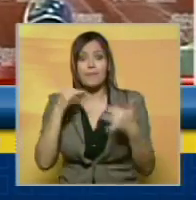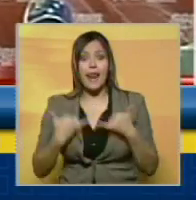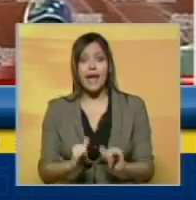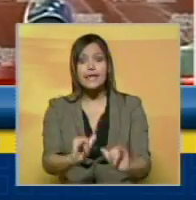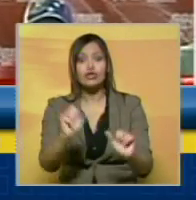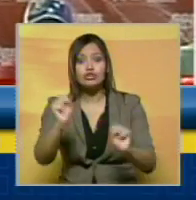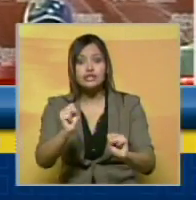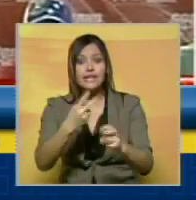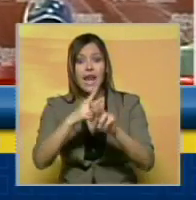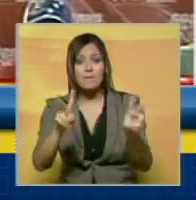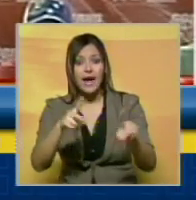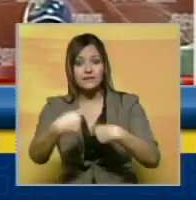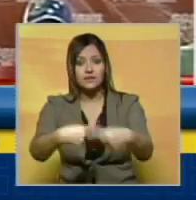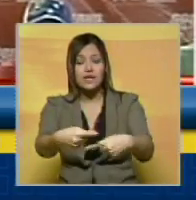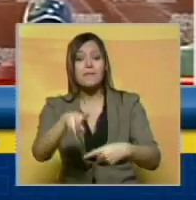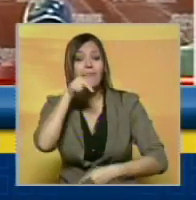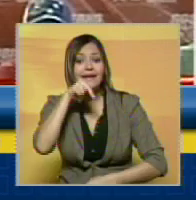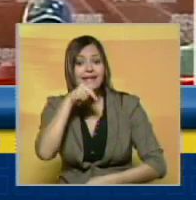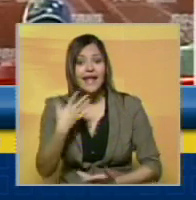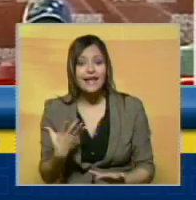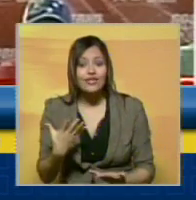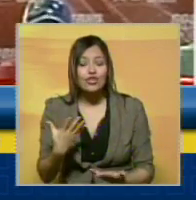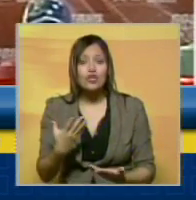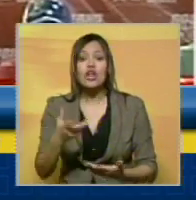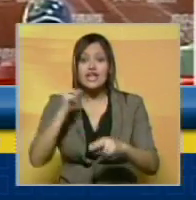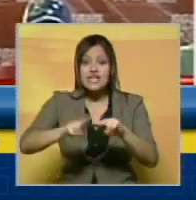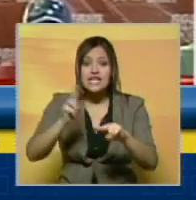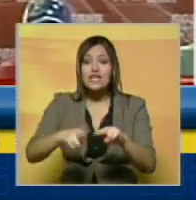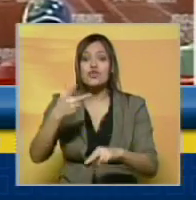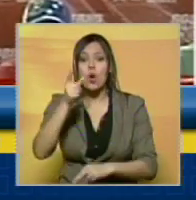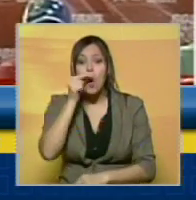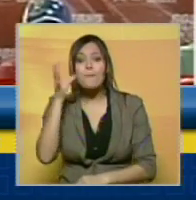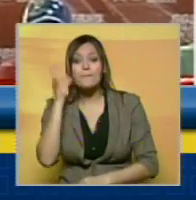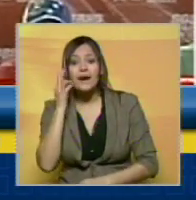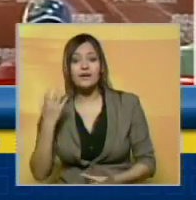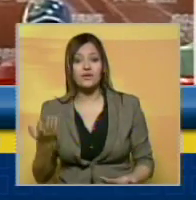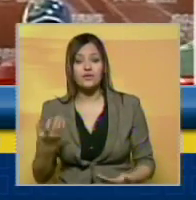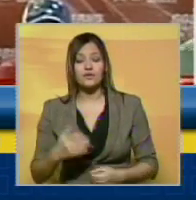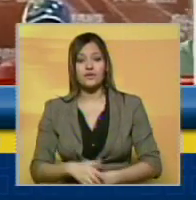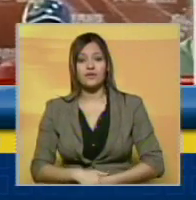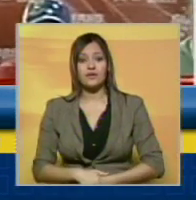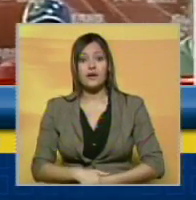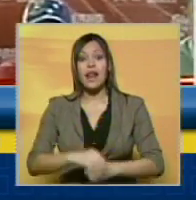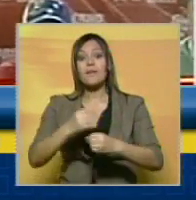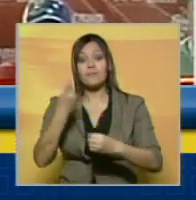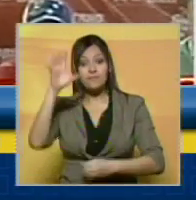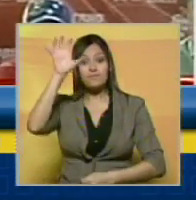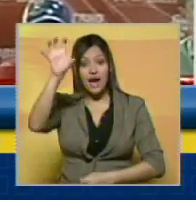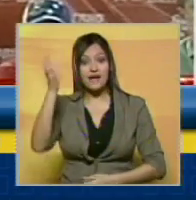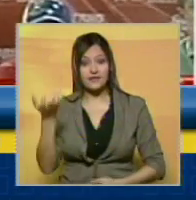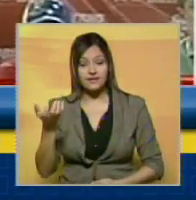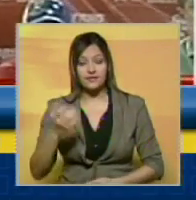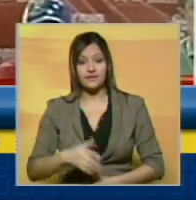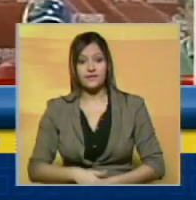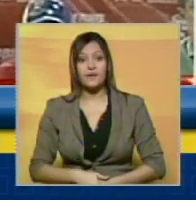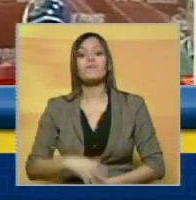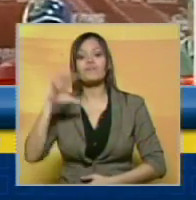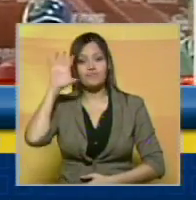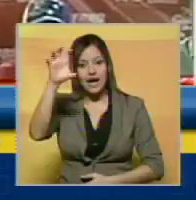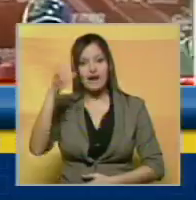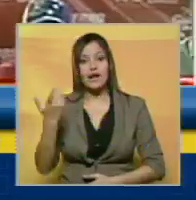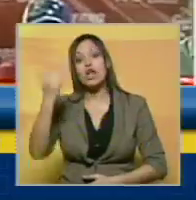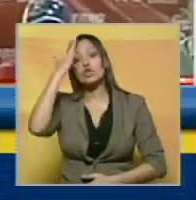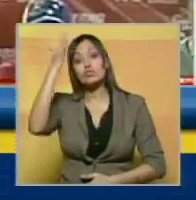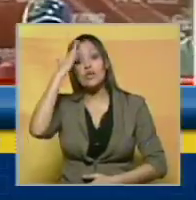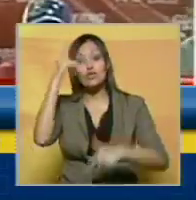hijos, para nuestros nietos, para los niños y las niñas. Es para la patria, ¿ves? Es para la patria. Que el